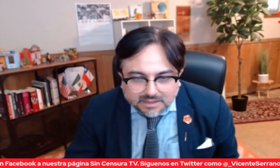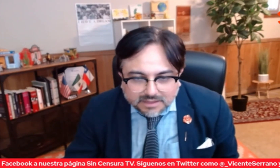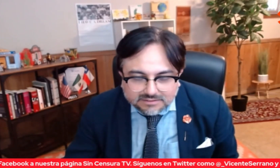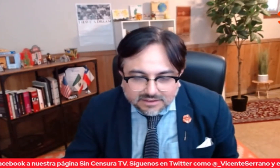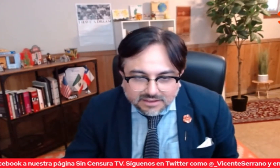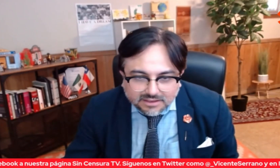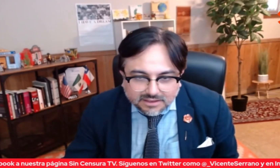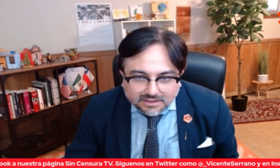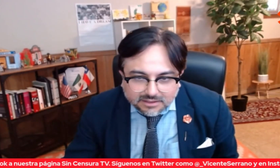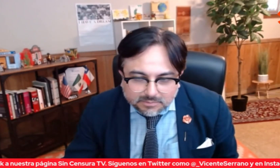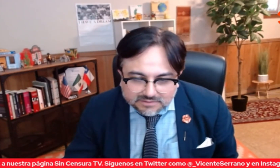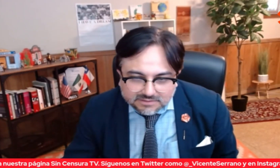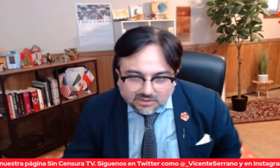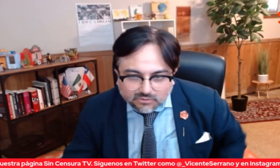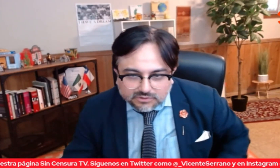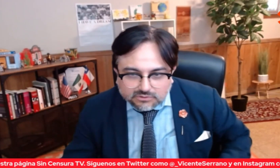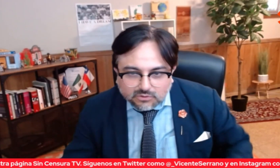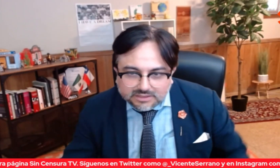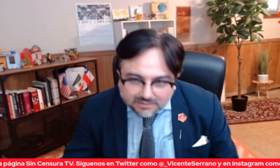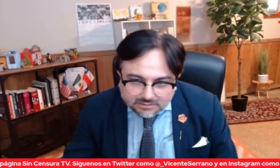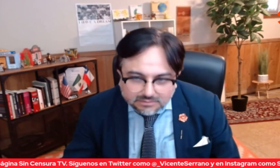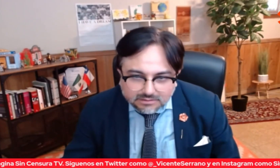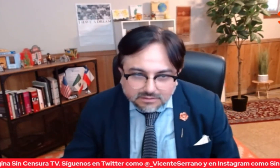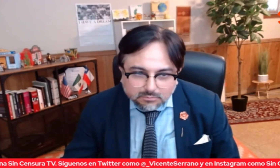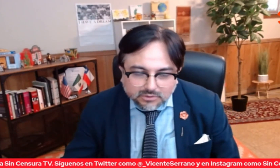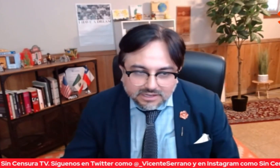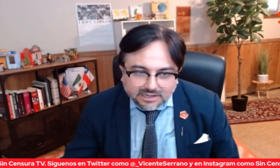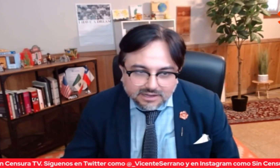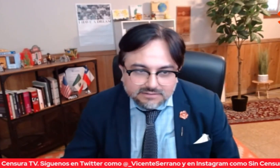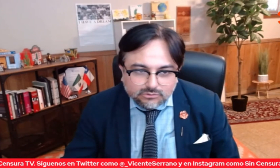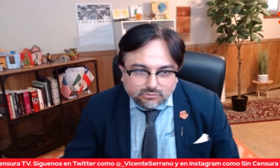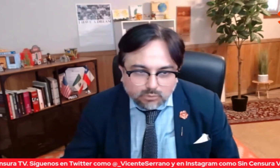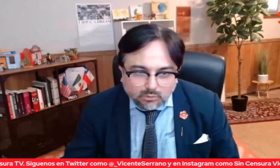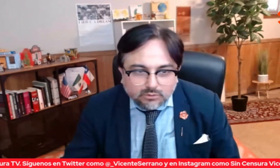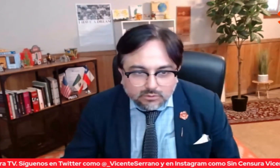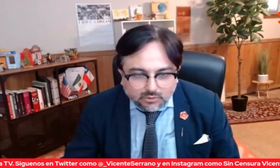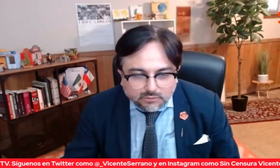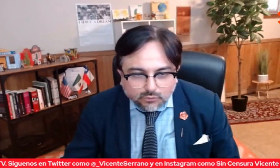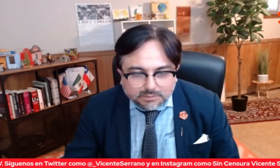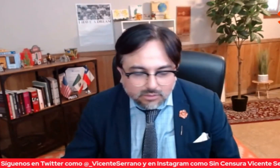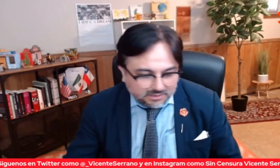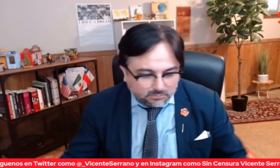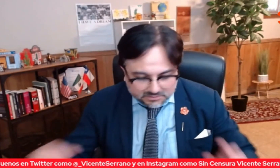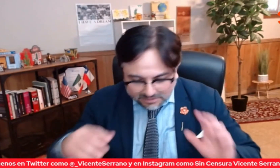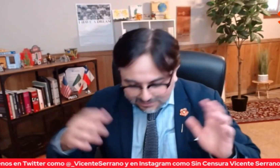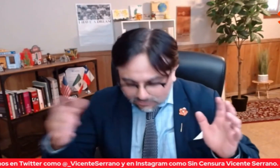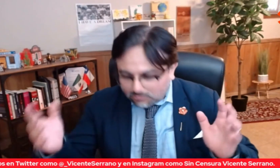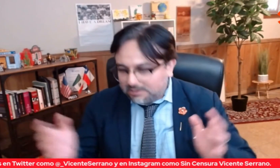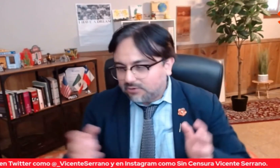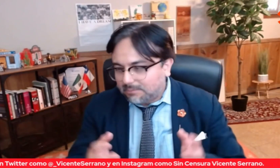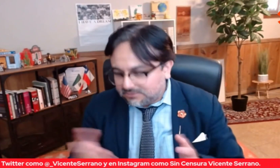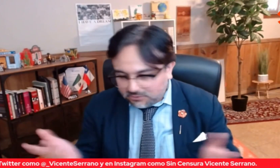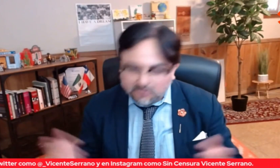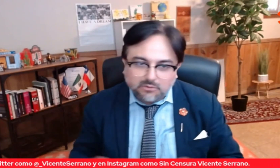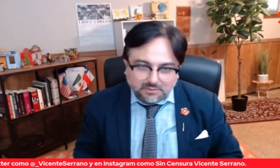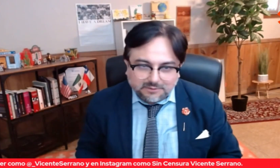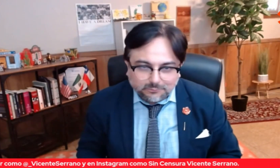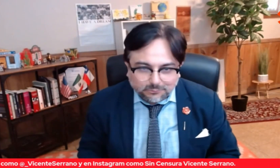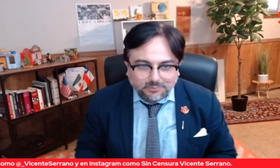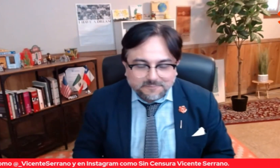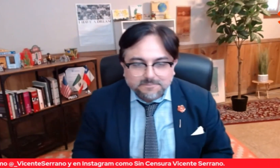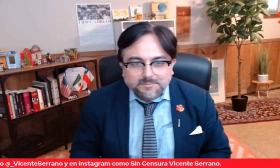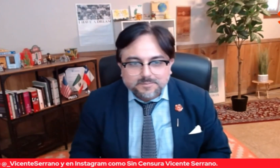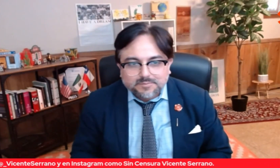Fuerzas Armadas, y el presidente le contestó que sí, porque el ejército es pueblo uniformado, y después de darle todo un panorama histórico como